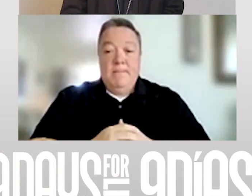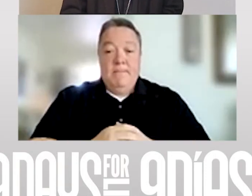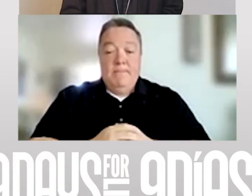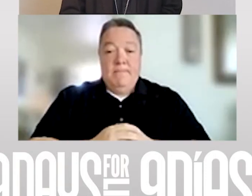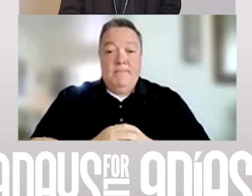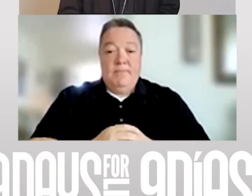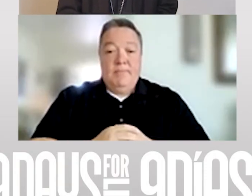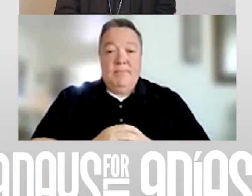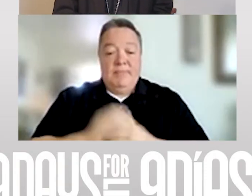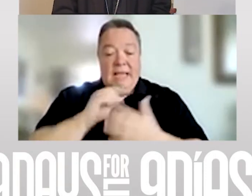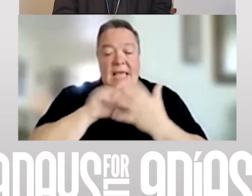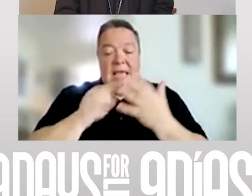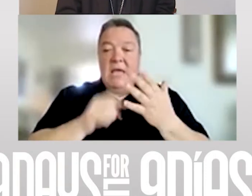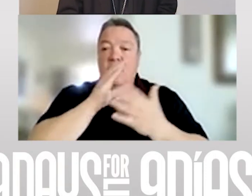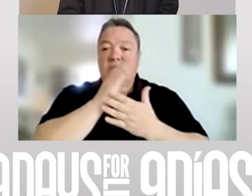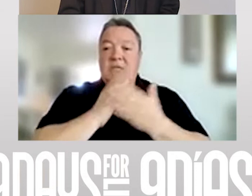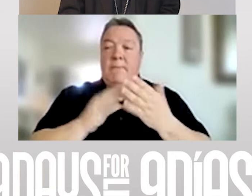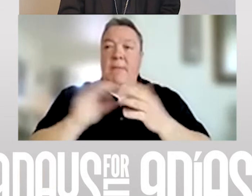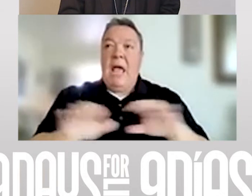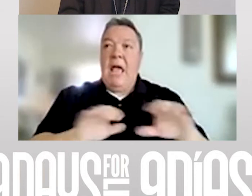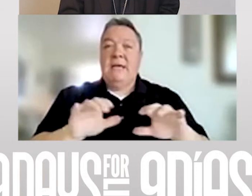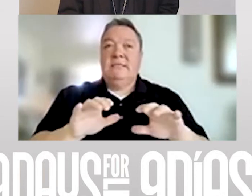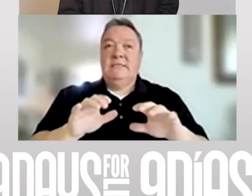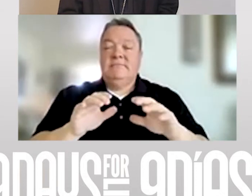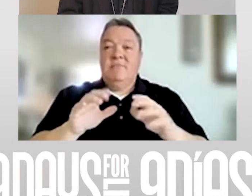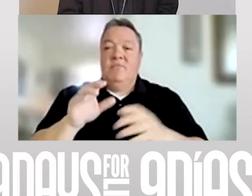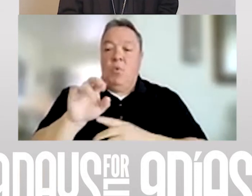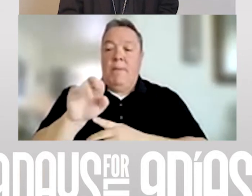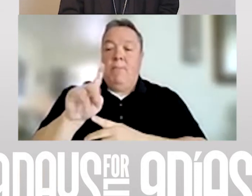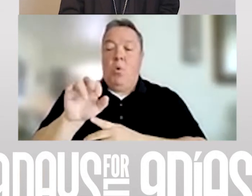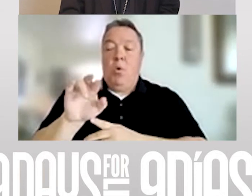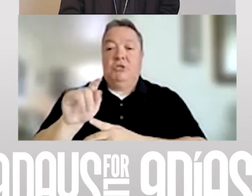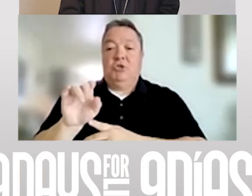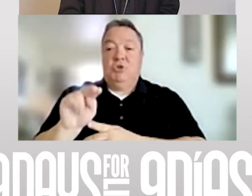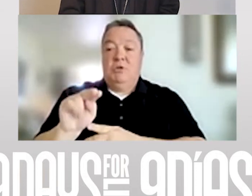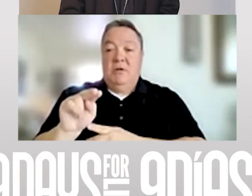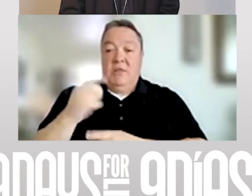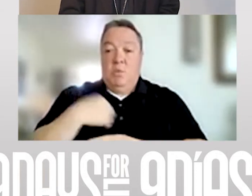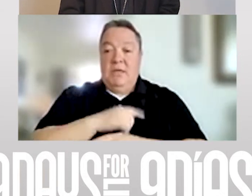Here are some acts of reparación we can do. I invite you to choose at least one.